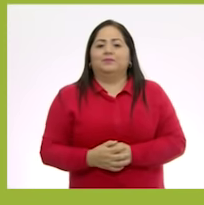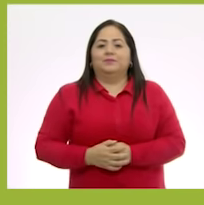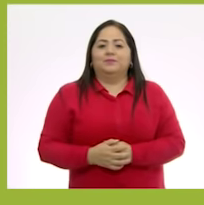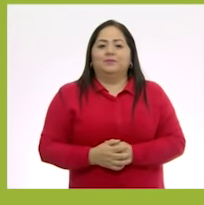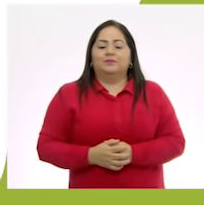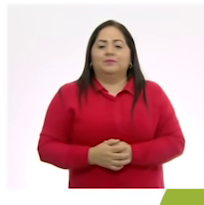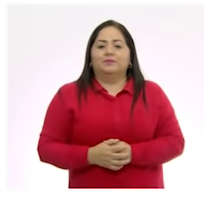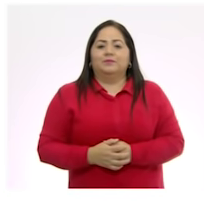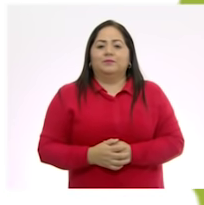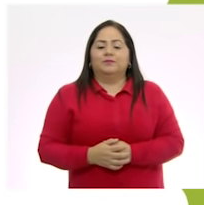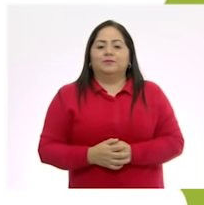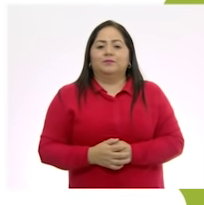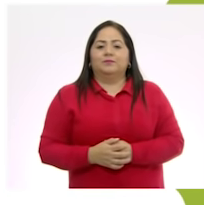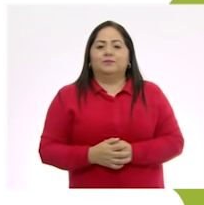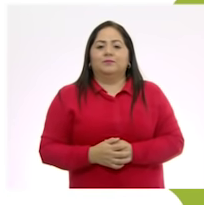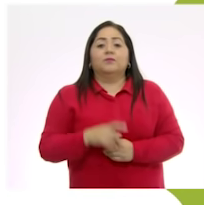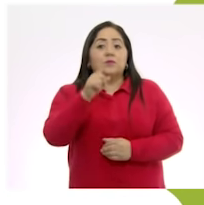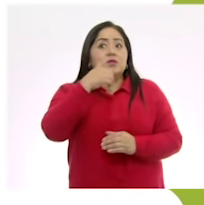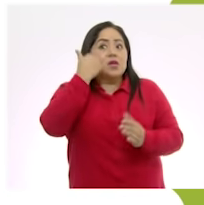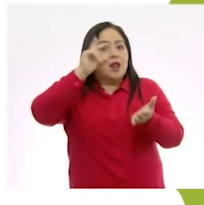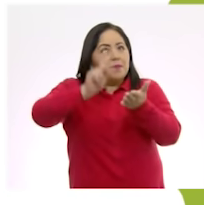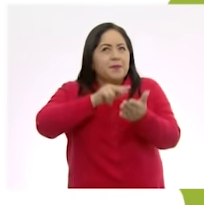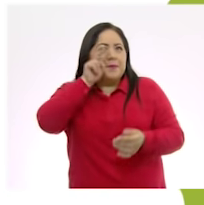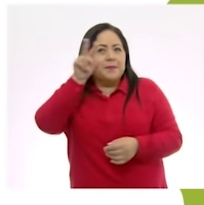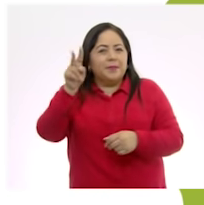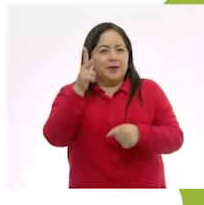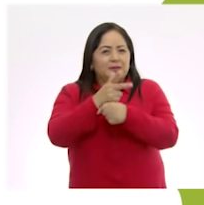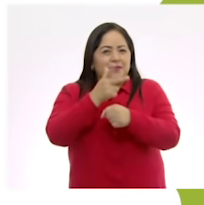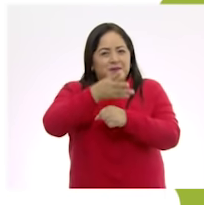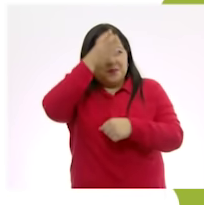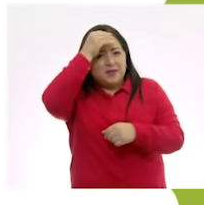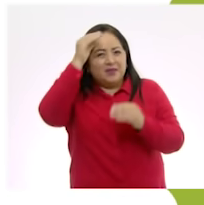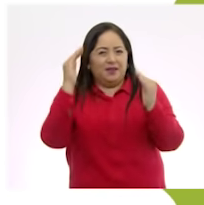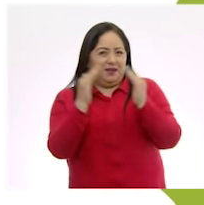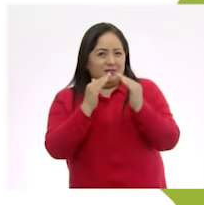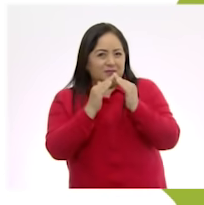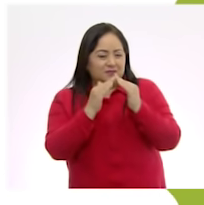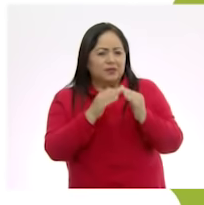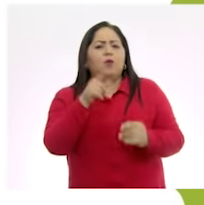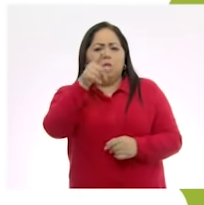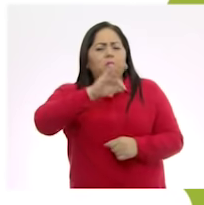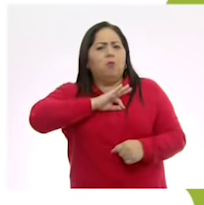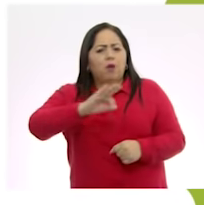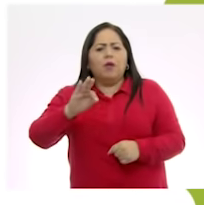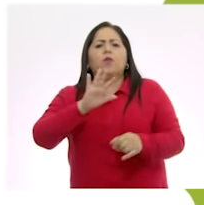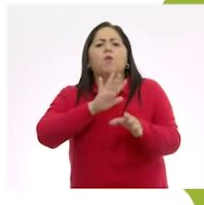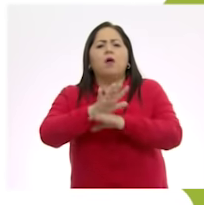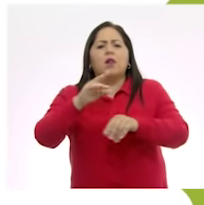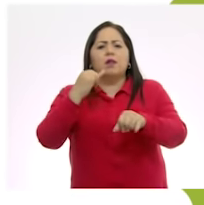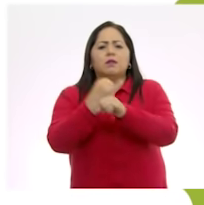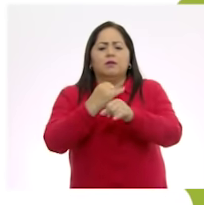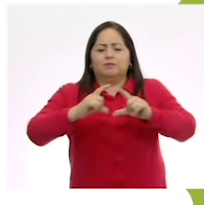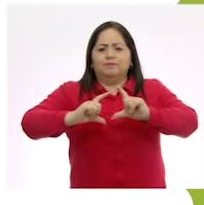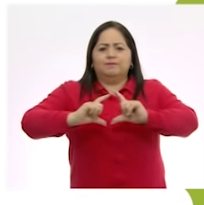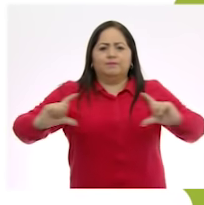800-734-7376. Si quieres volver a ver los programas de Aprende en Casa, los puedes encontrar en